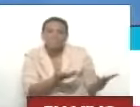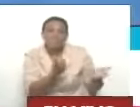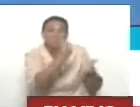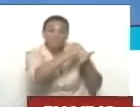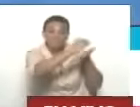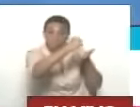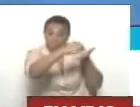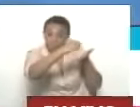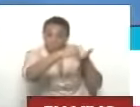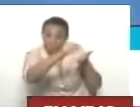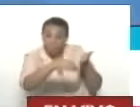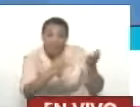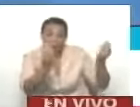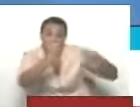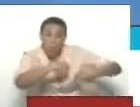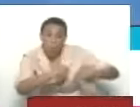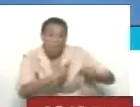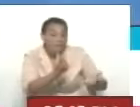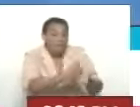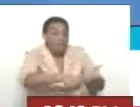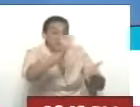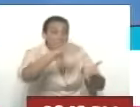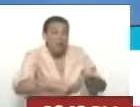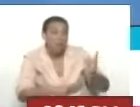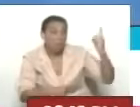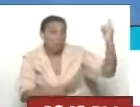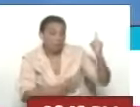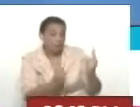escribieron, los acuerdos se firmaron.